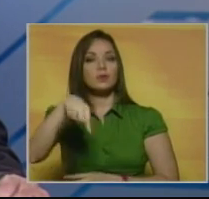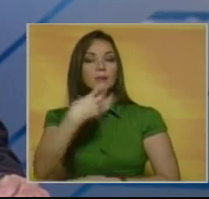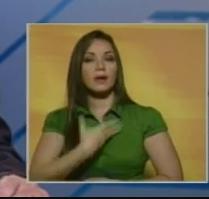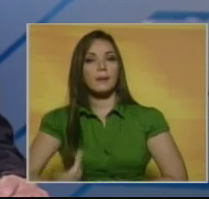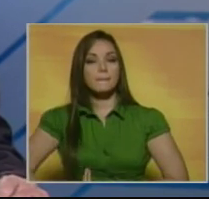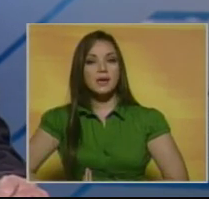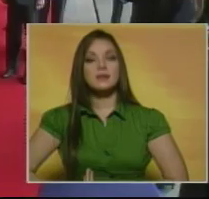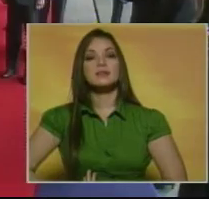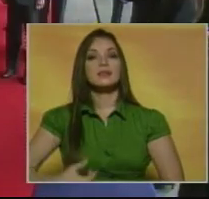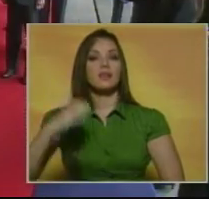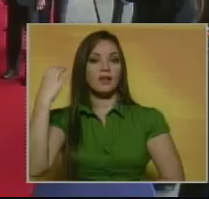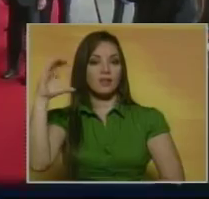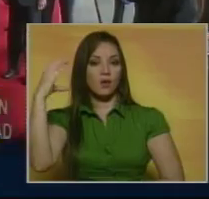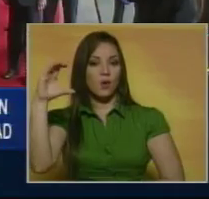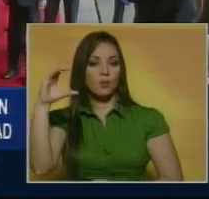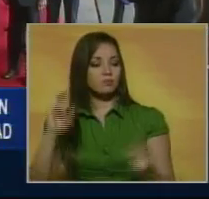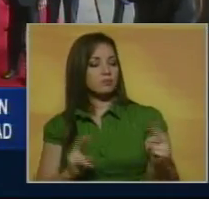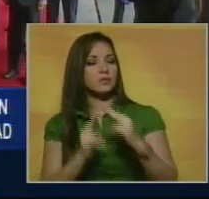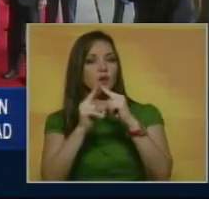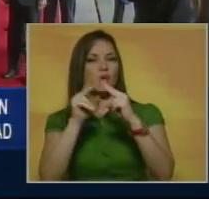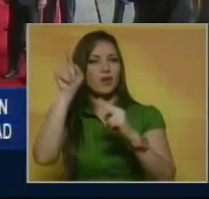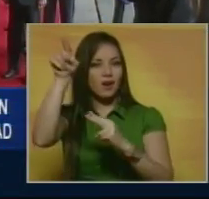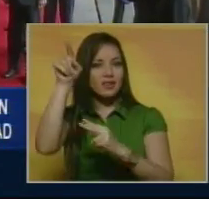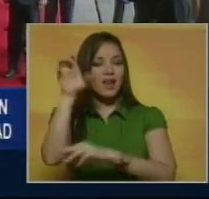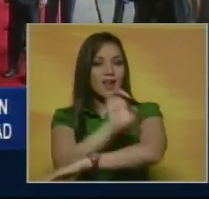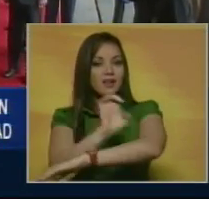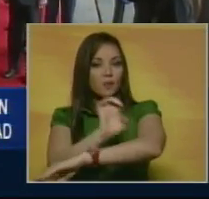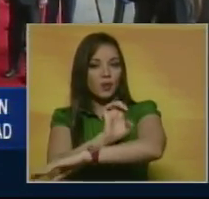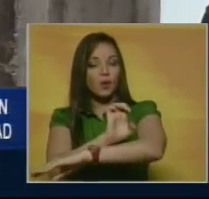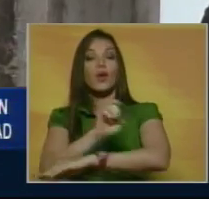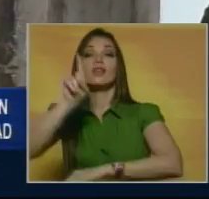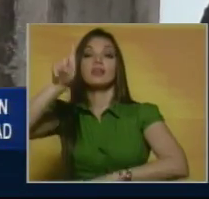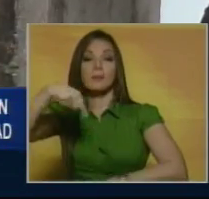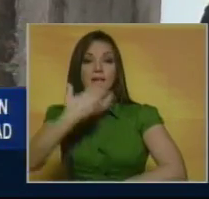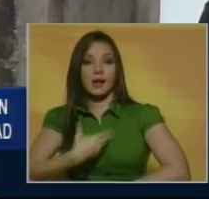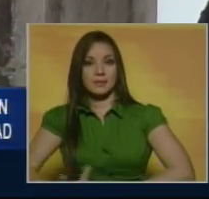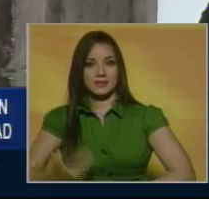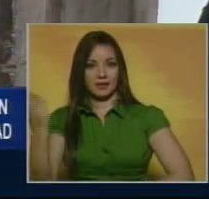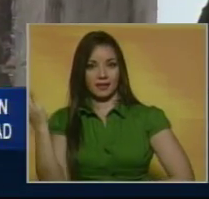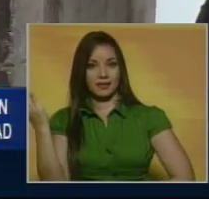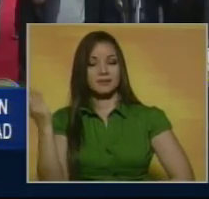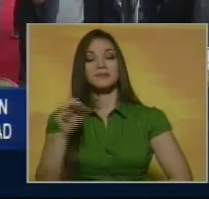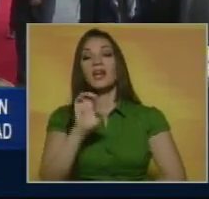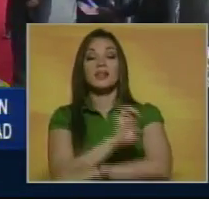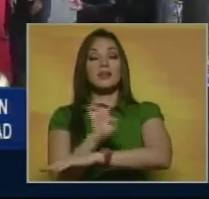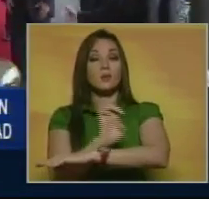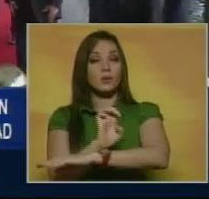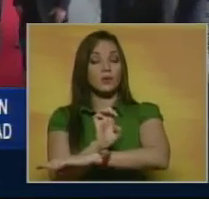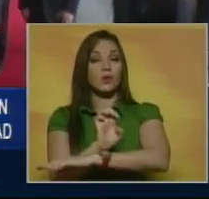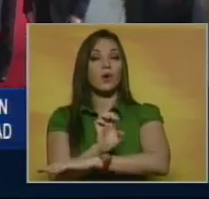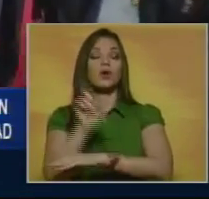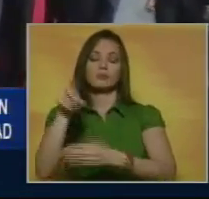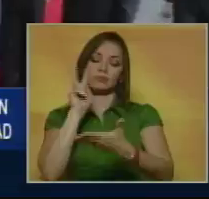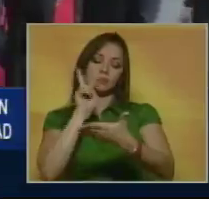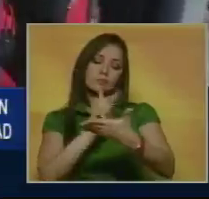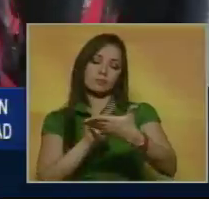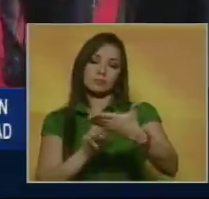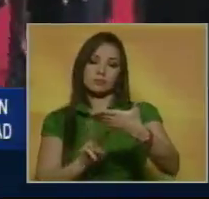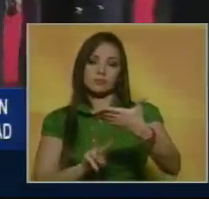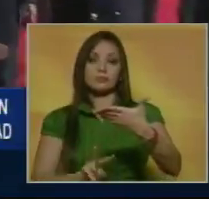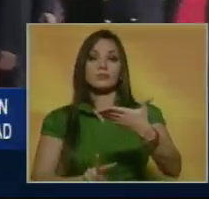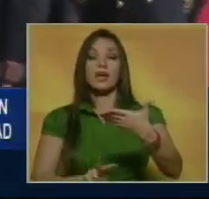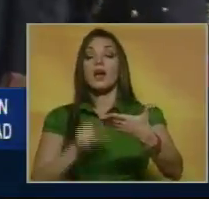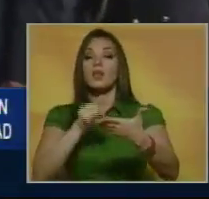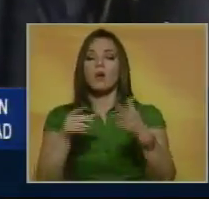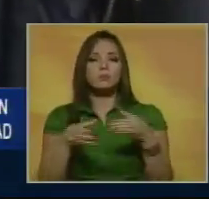Quito, Ecuador. El presidente de Ecuador y también máximo representante de la CELAC, Rafael Correa, leyó la declaración que resultó